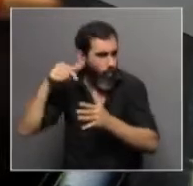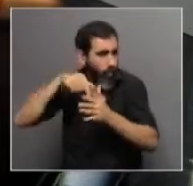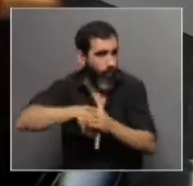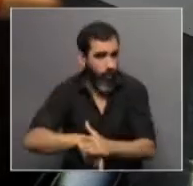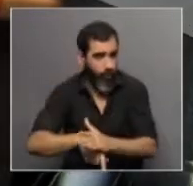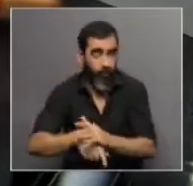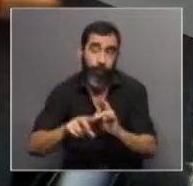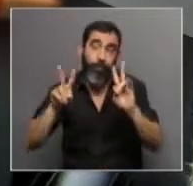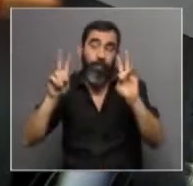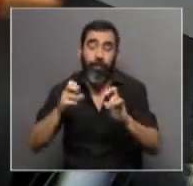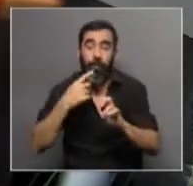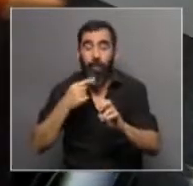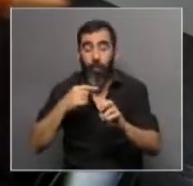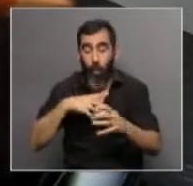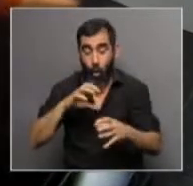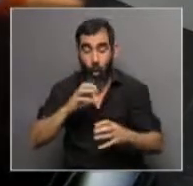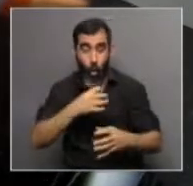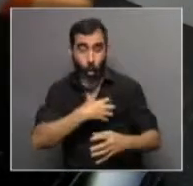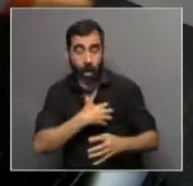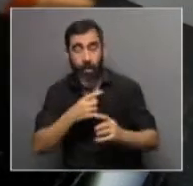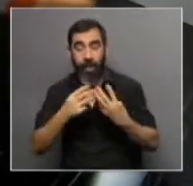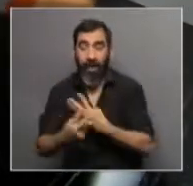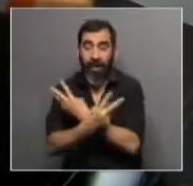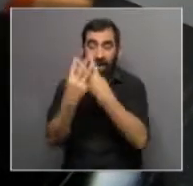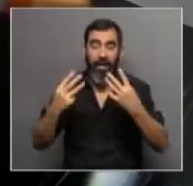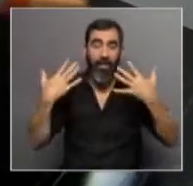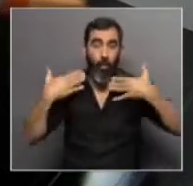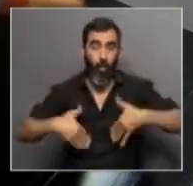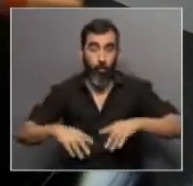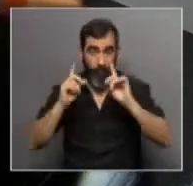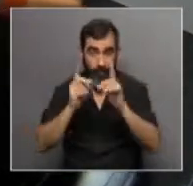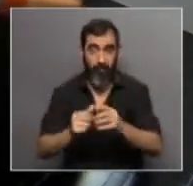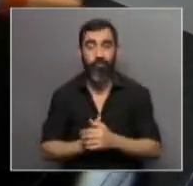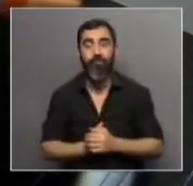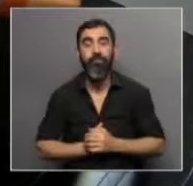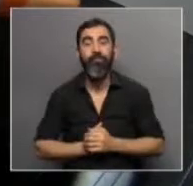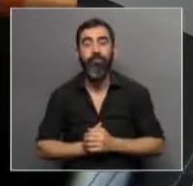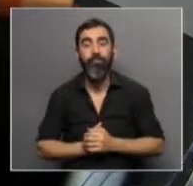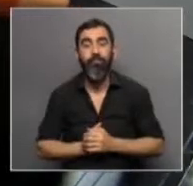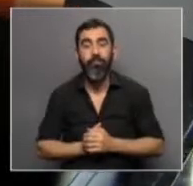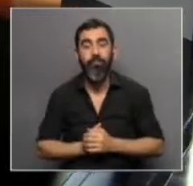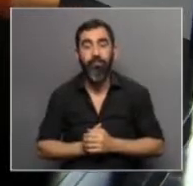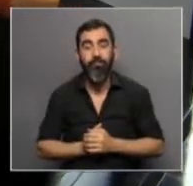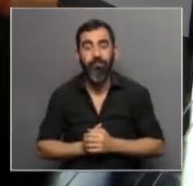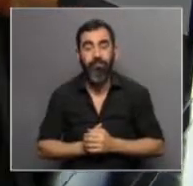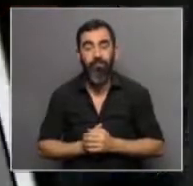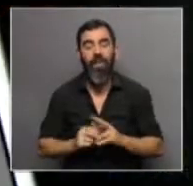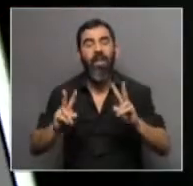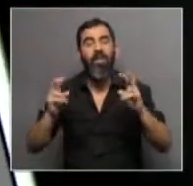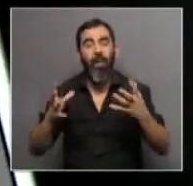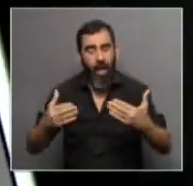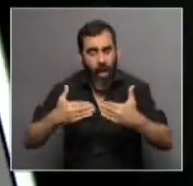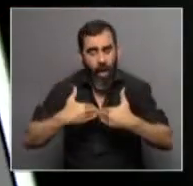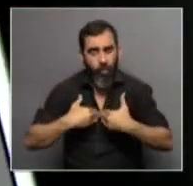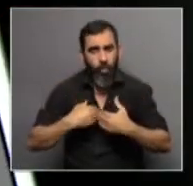el punto de vista locorregional como desde el punto de vista general. Doctora, en cuanto al diagnóstico y al autodiagnóstico, ¿cuál es el